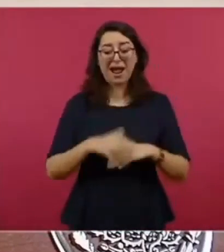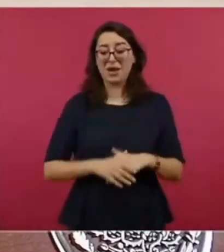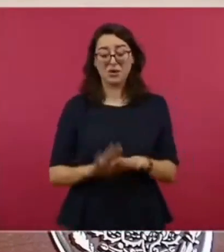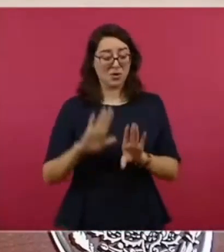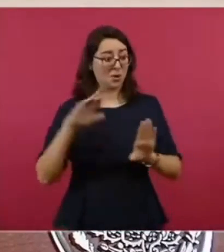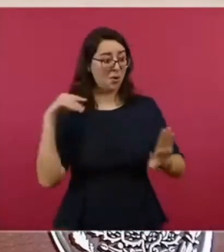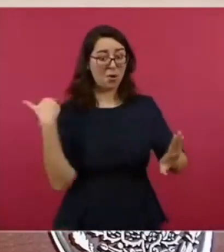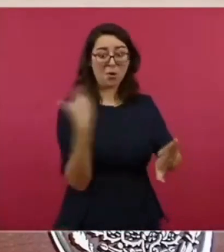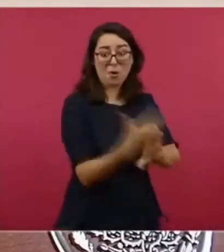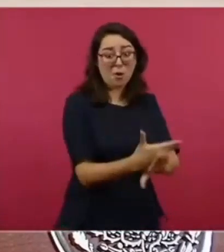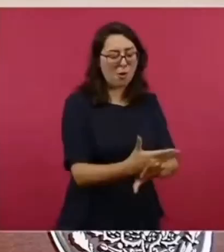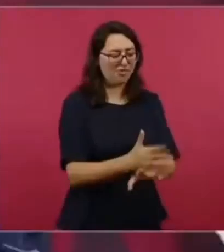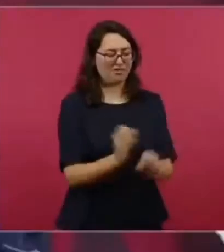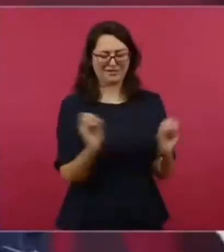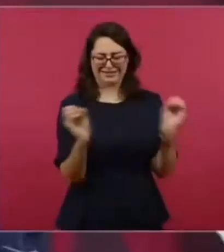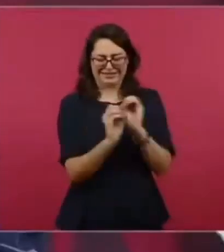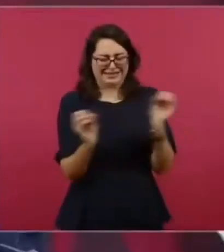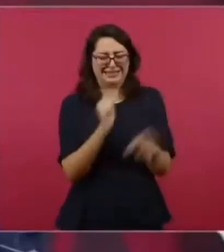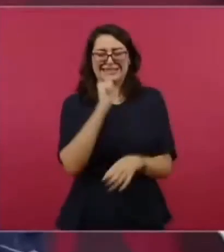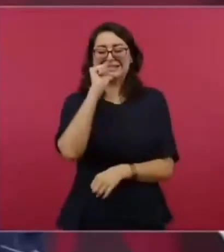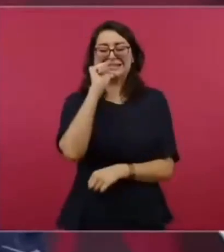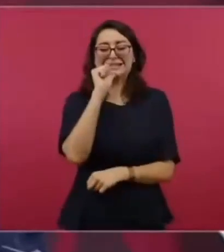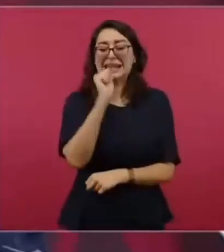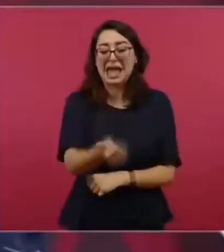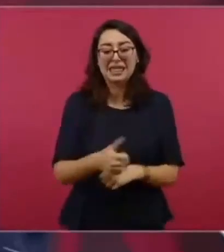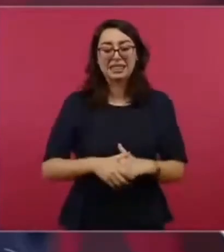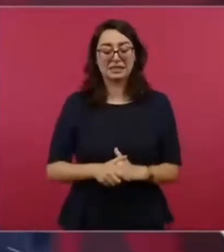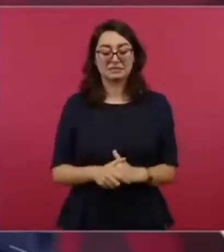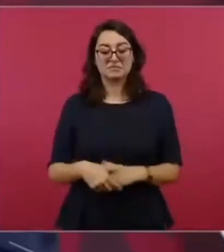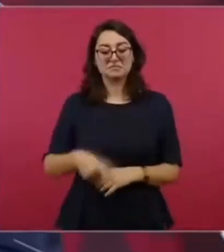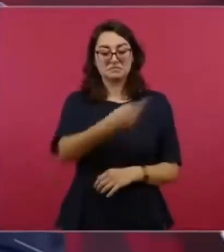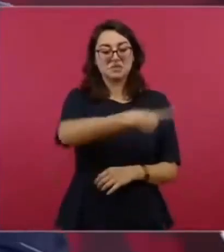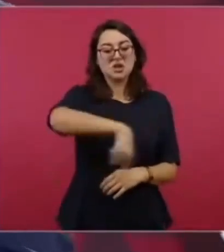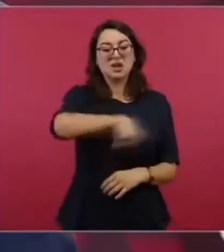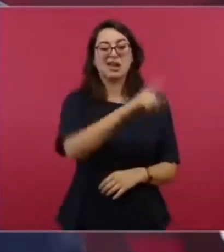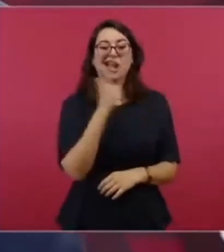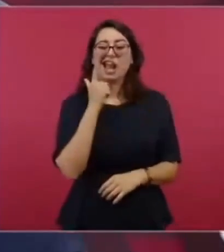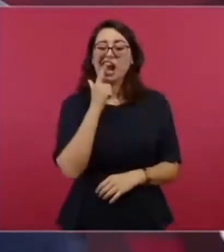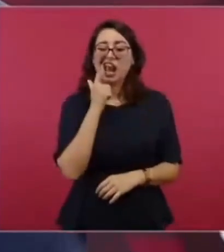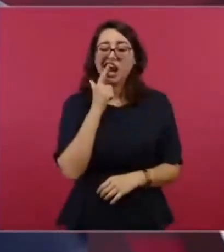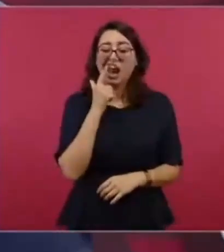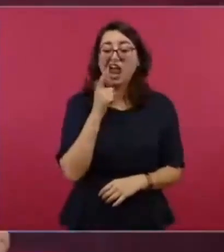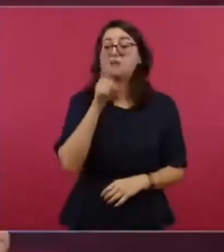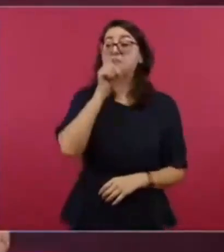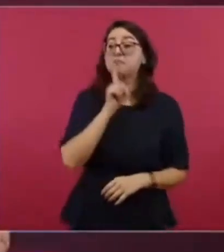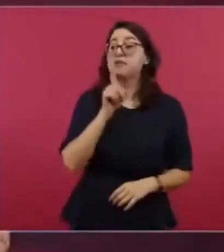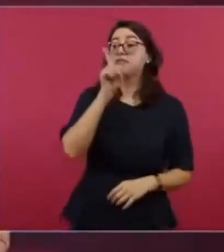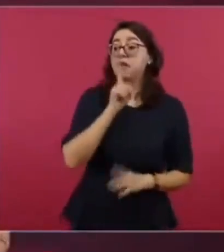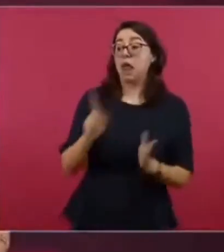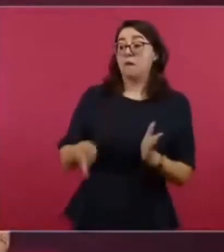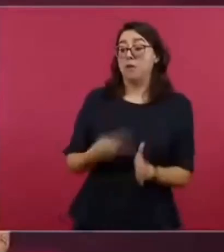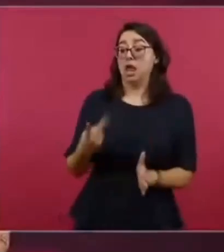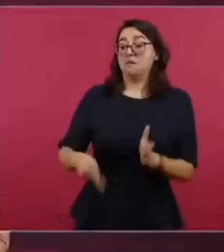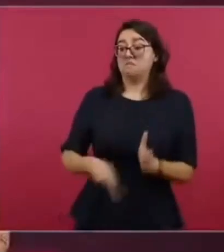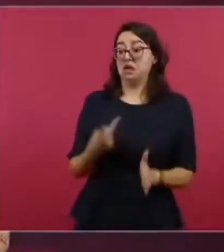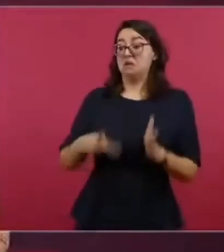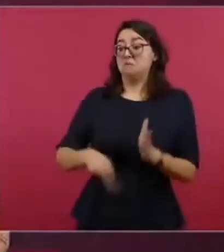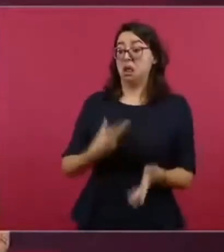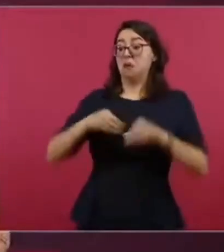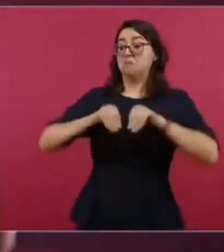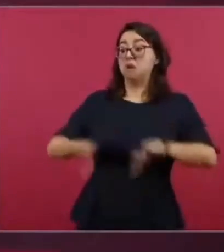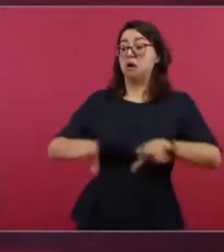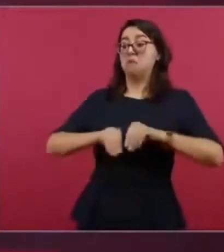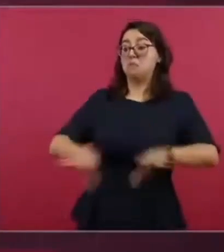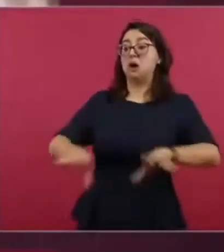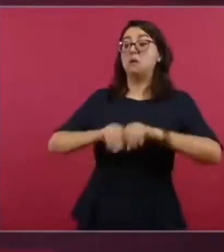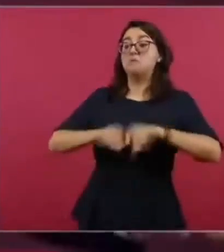con la técnica de Goebbels, de que una mentira que se repite muchas veces puede convertirse en